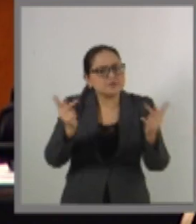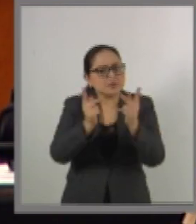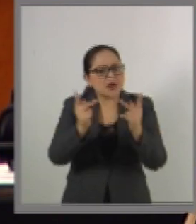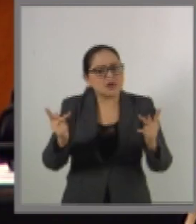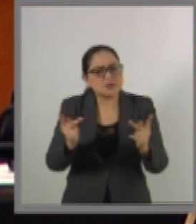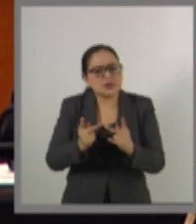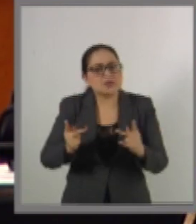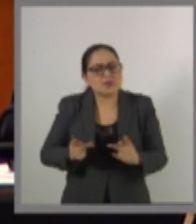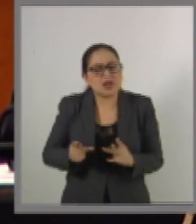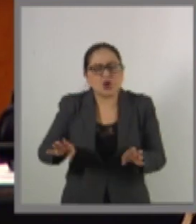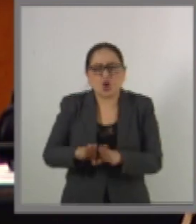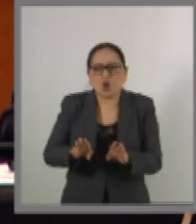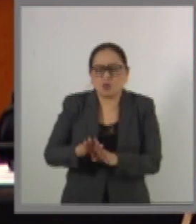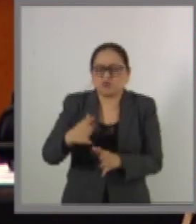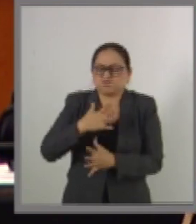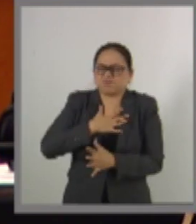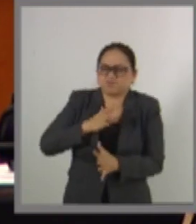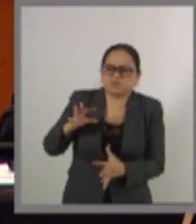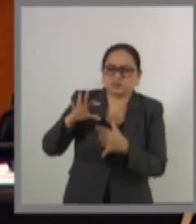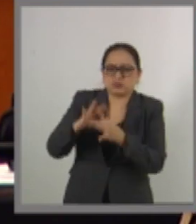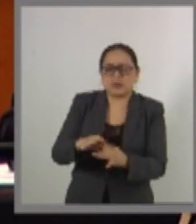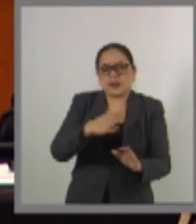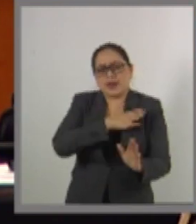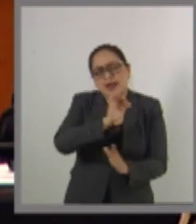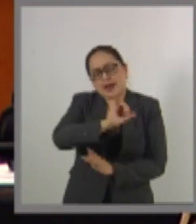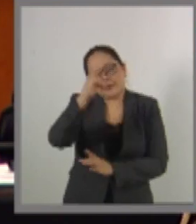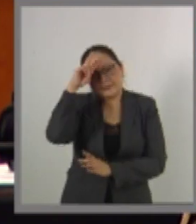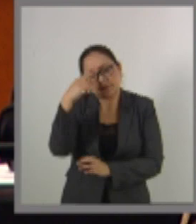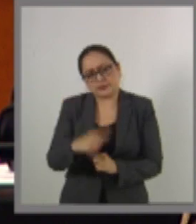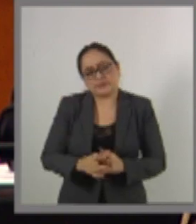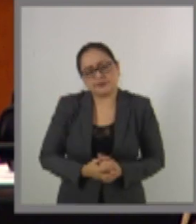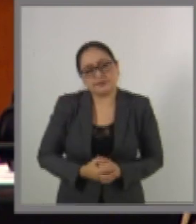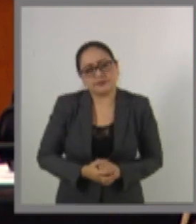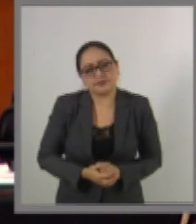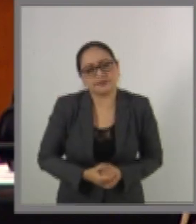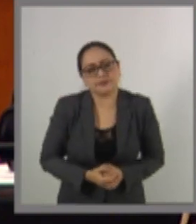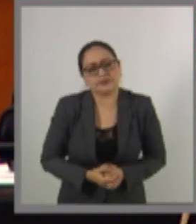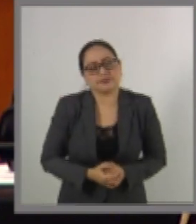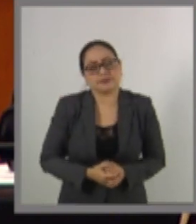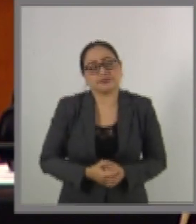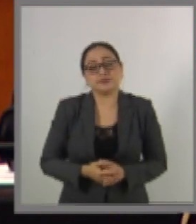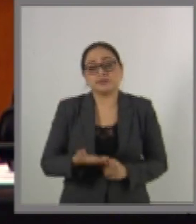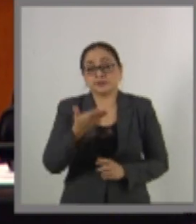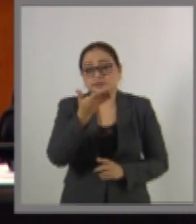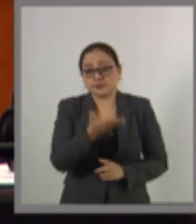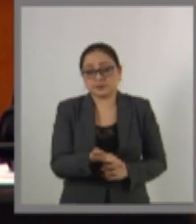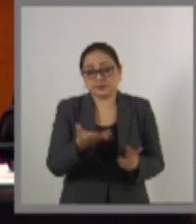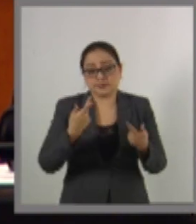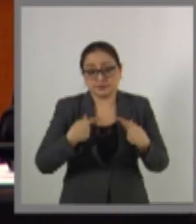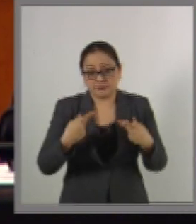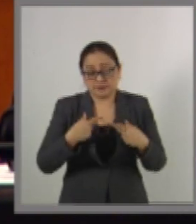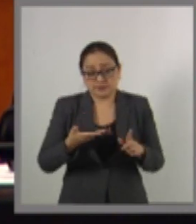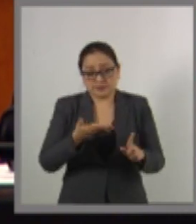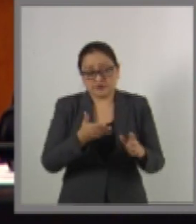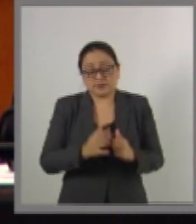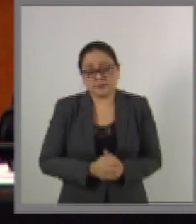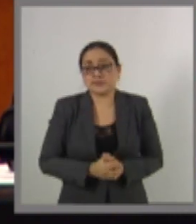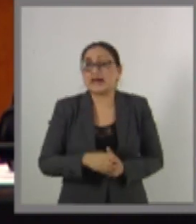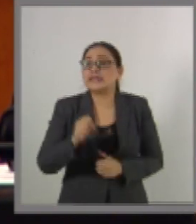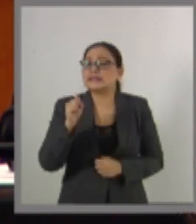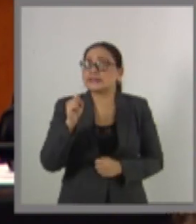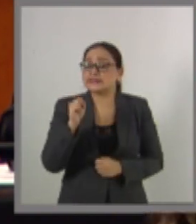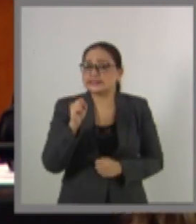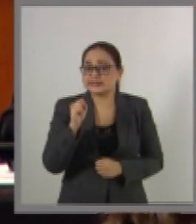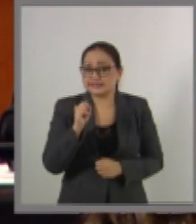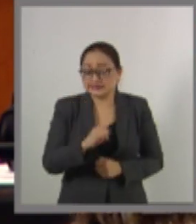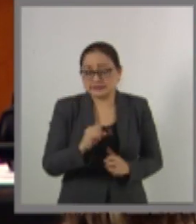nuestra pasión y el compromiso que tenemos por México. Un hombre que sí, ciertamente con